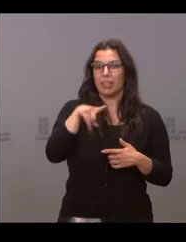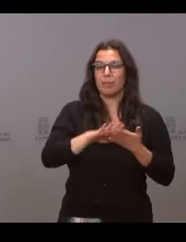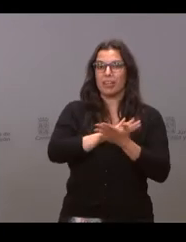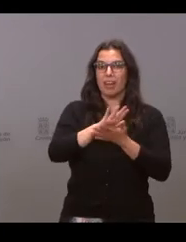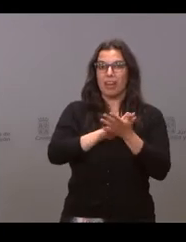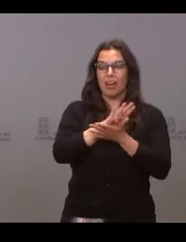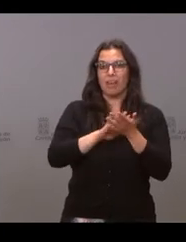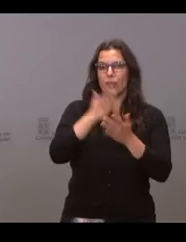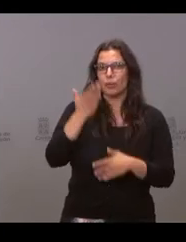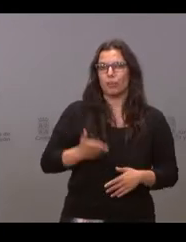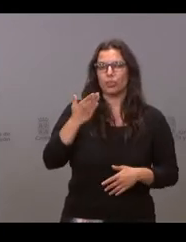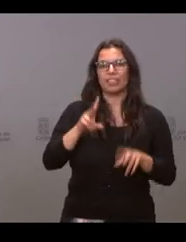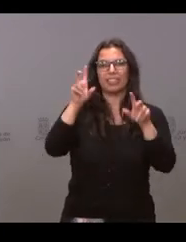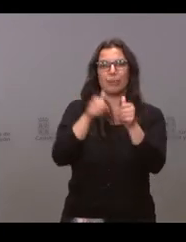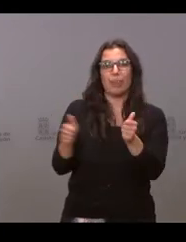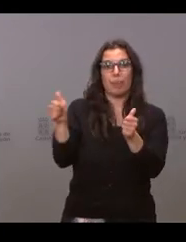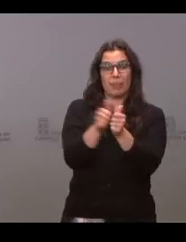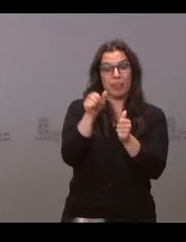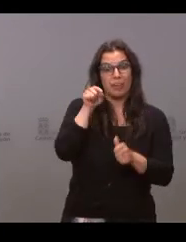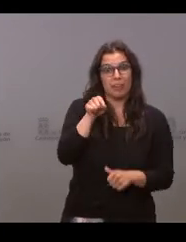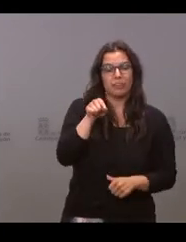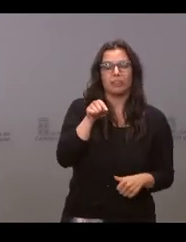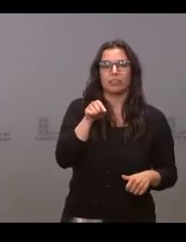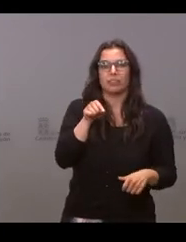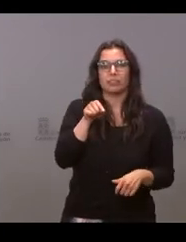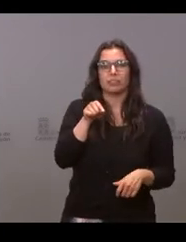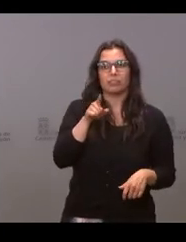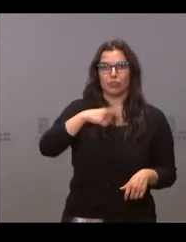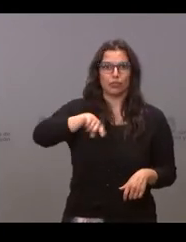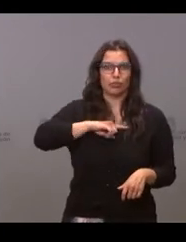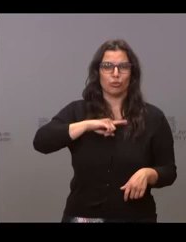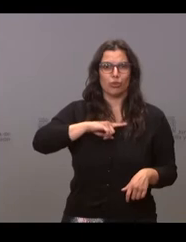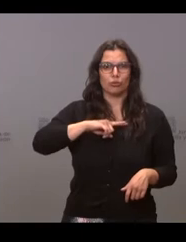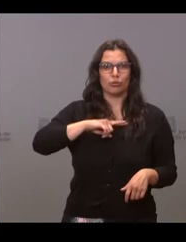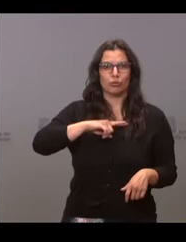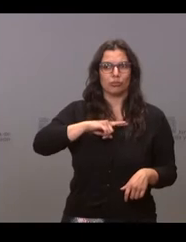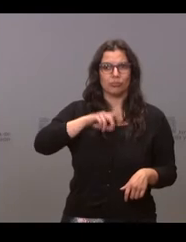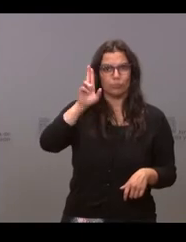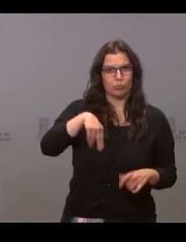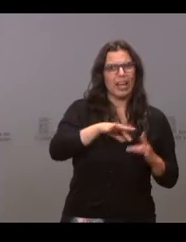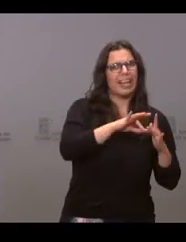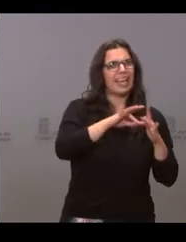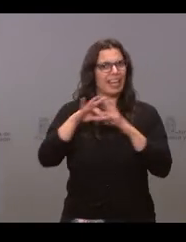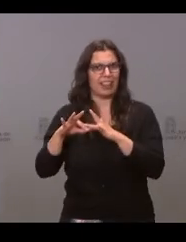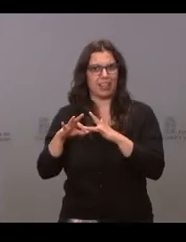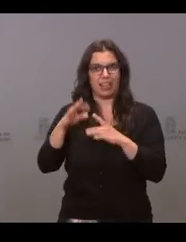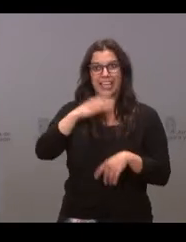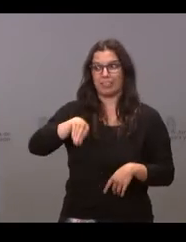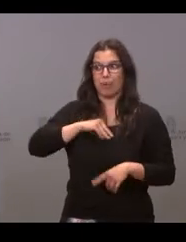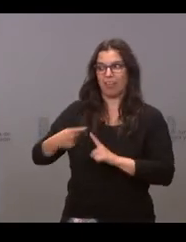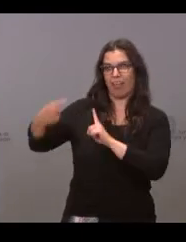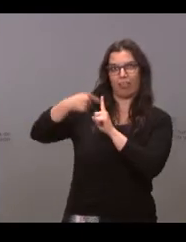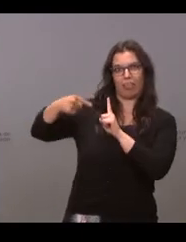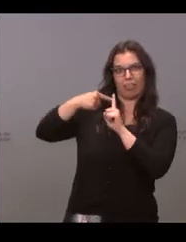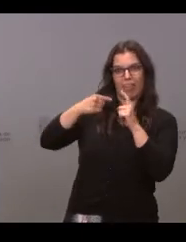la dependencia algo en lo que somos liderazgo y ejemplo en españa cuando hablamos